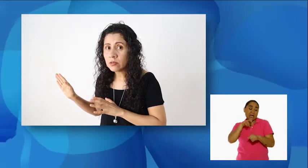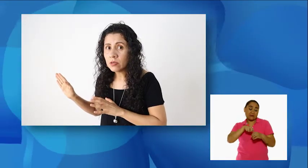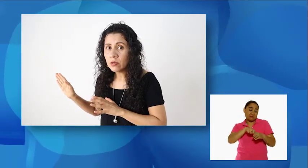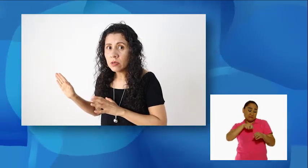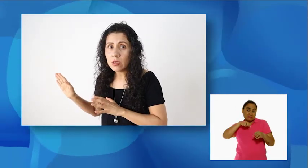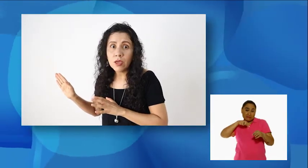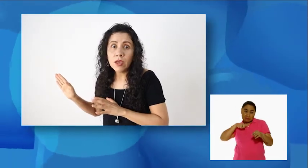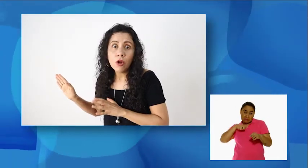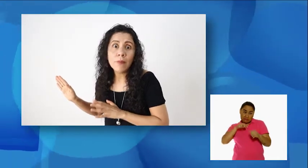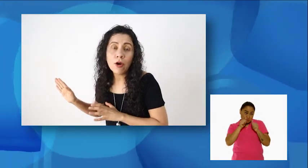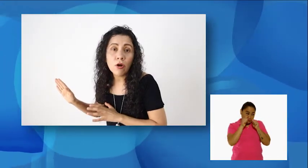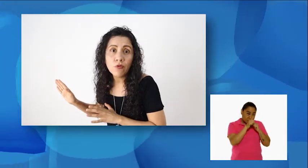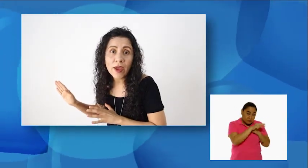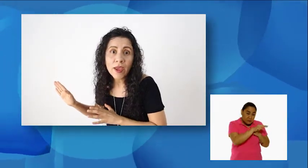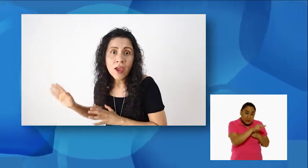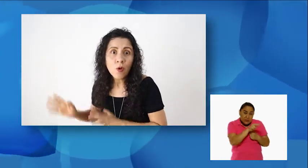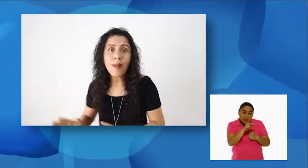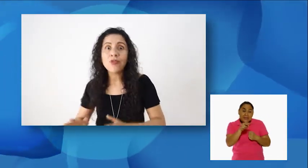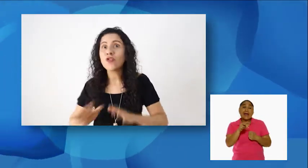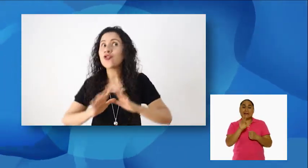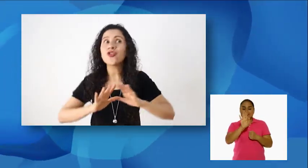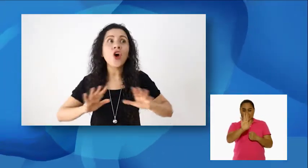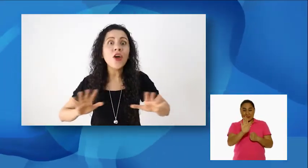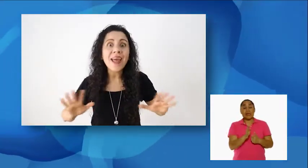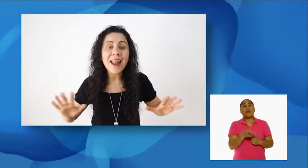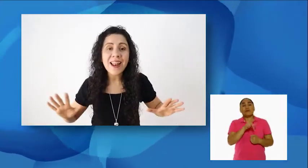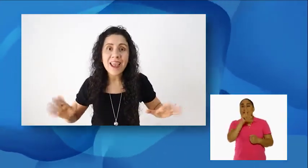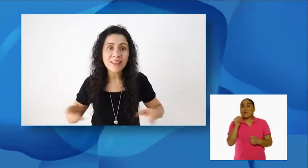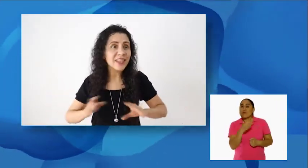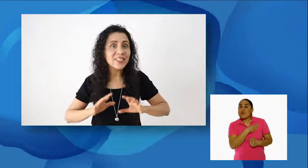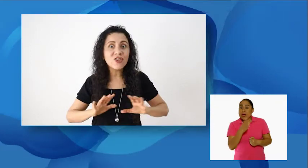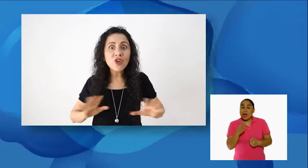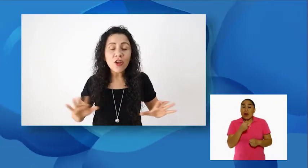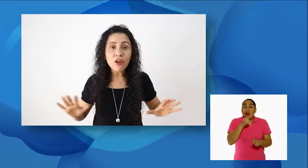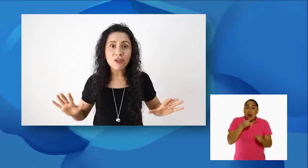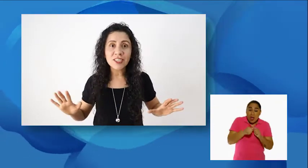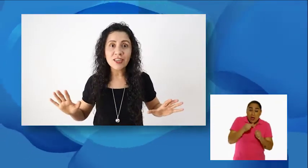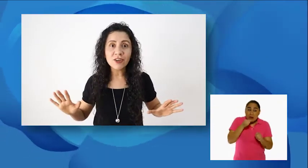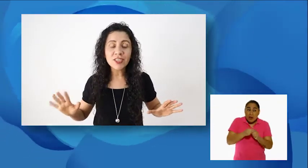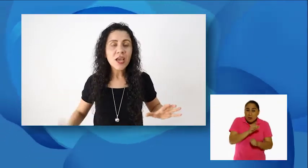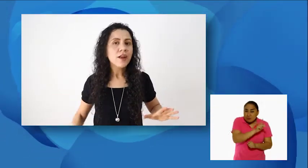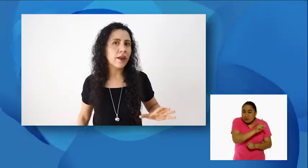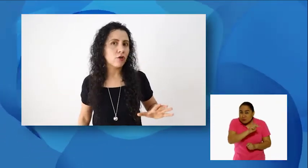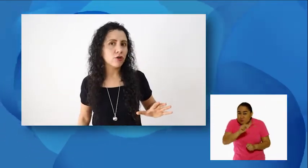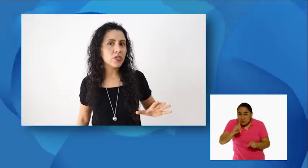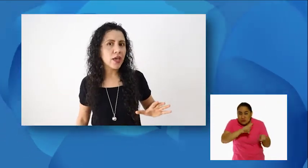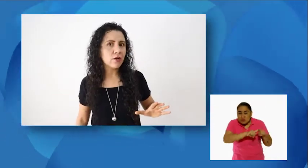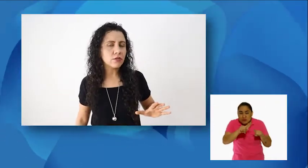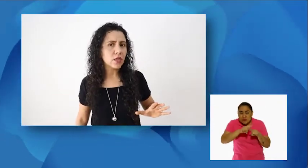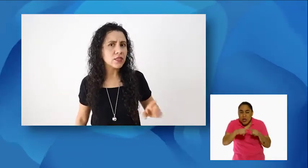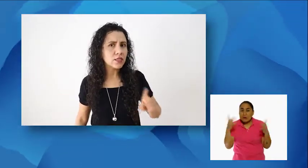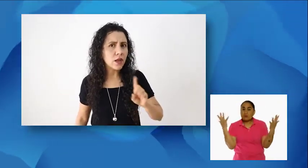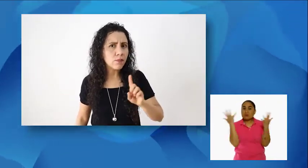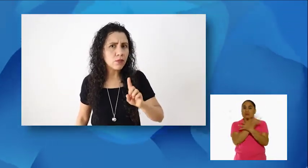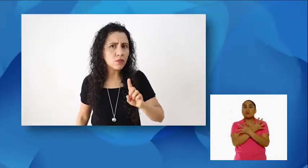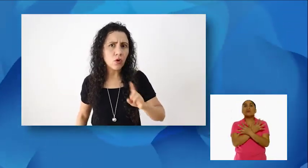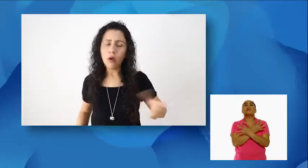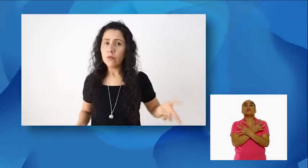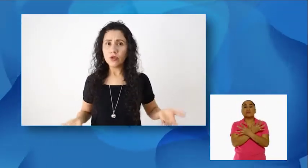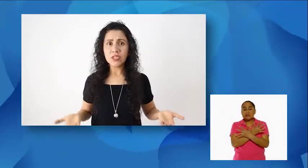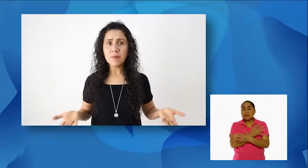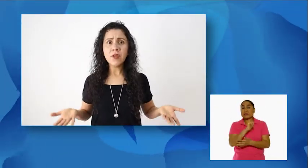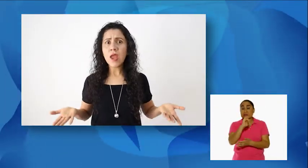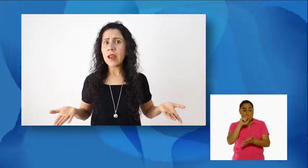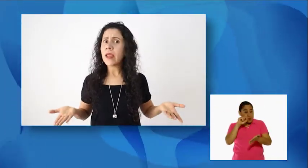salón. Y lo mejor fue cuando todas las letras y todos los signos reconocieron que sin el